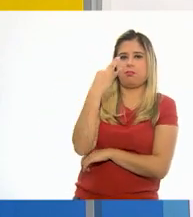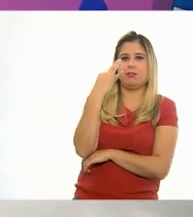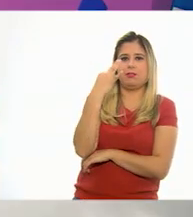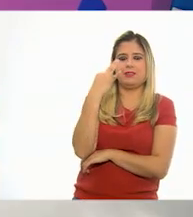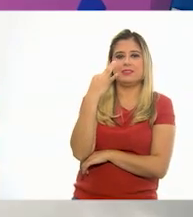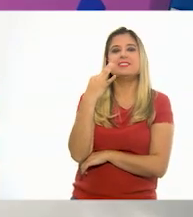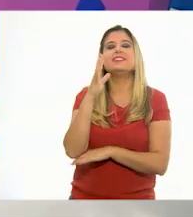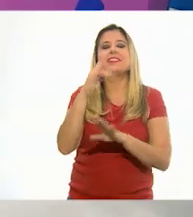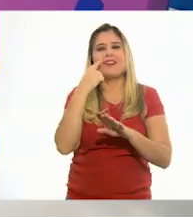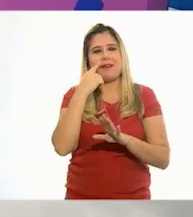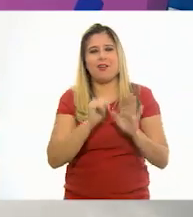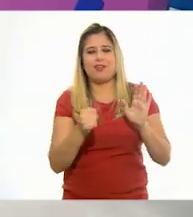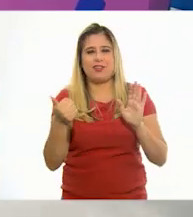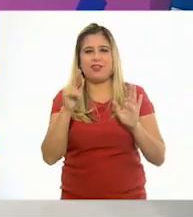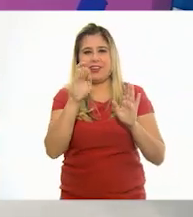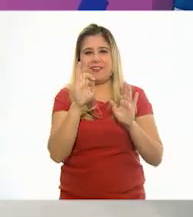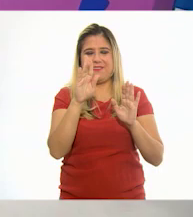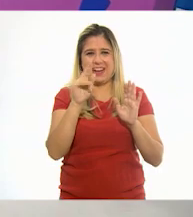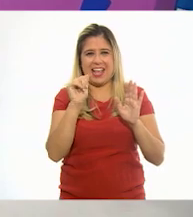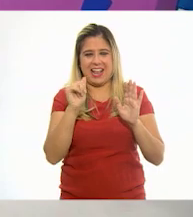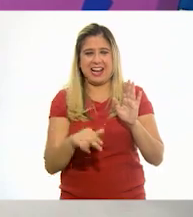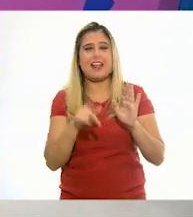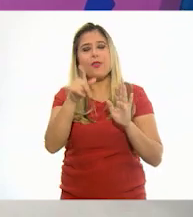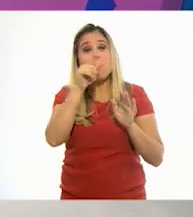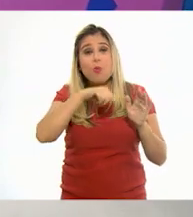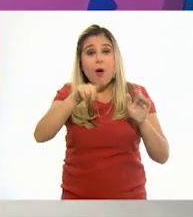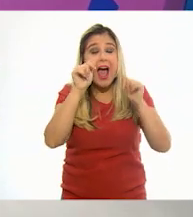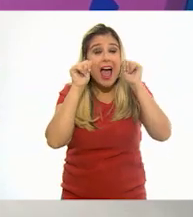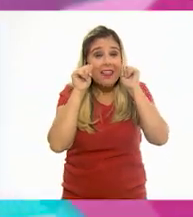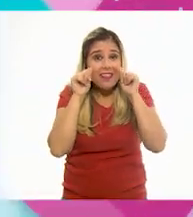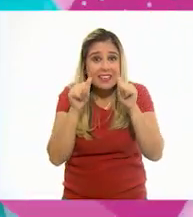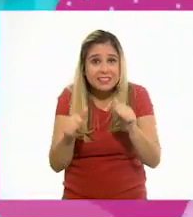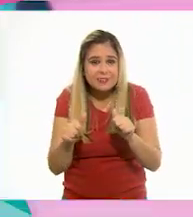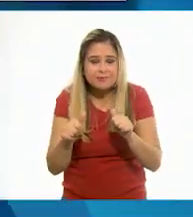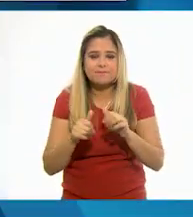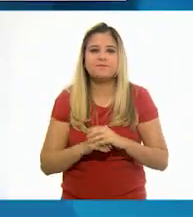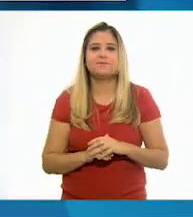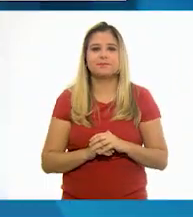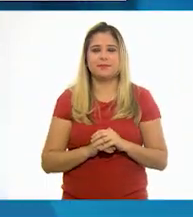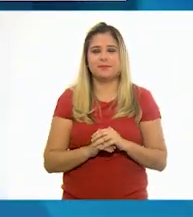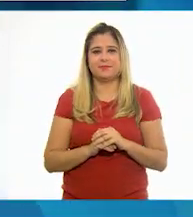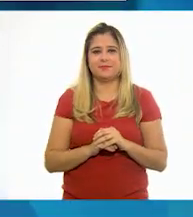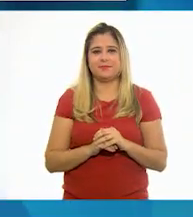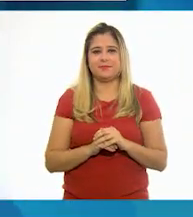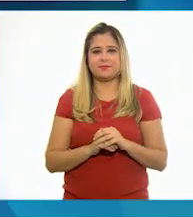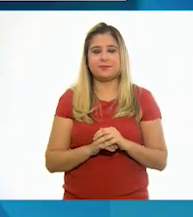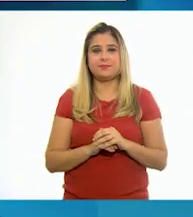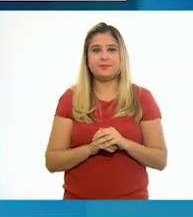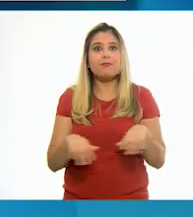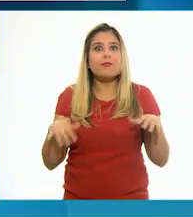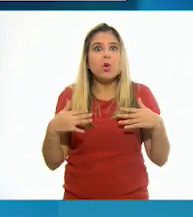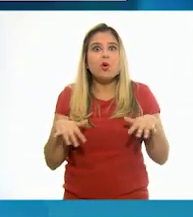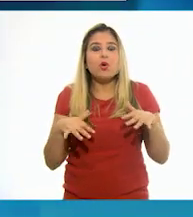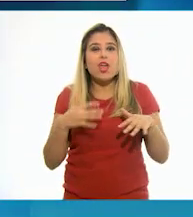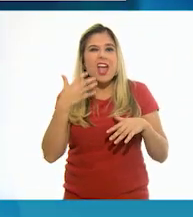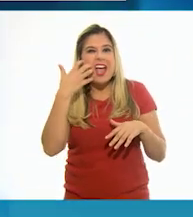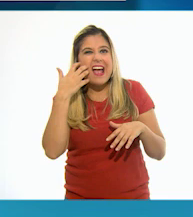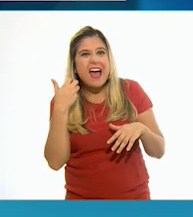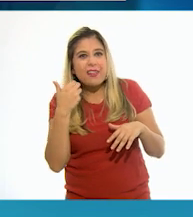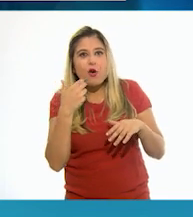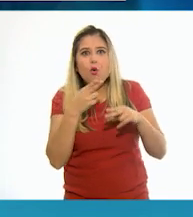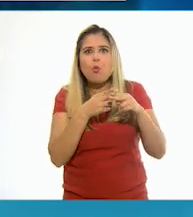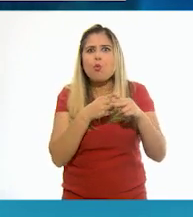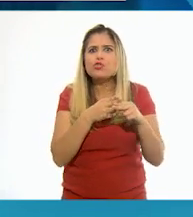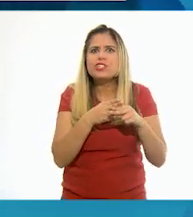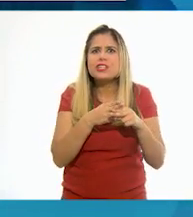refrán. Ustedes, niños y niñas en casa, también pongan mucha atención. ¡Ay, no, no, no! Un gato con un